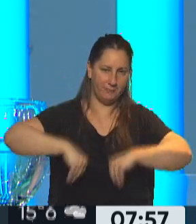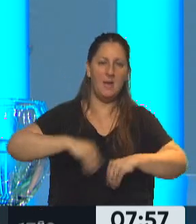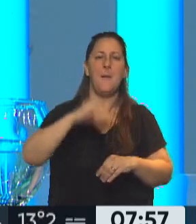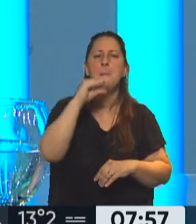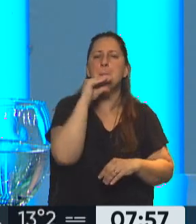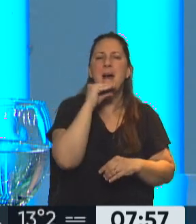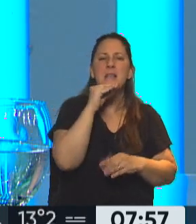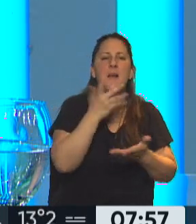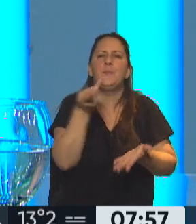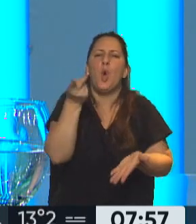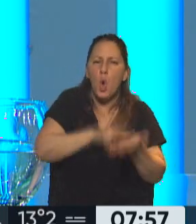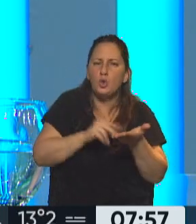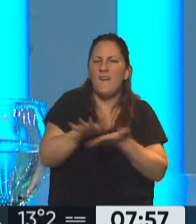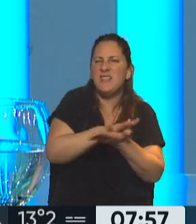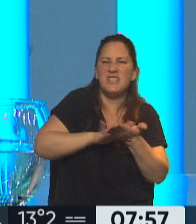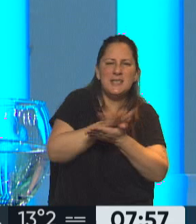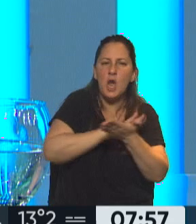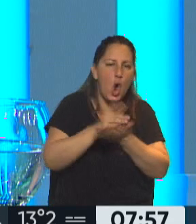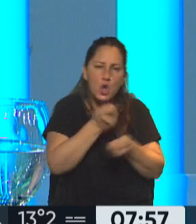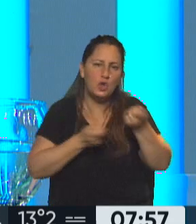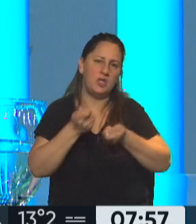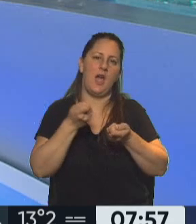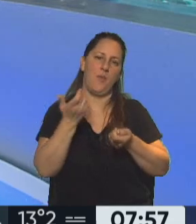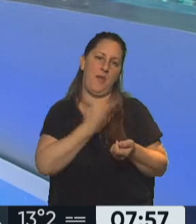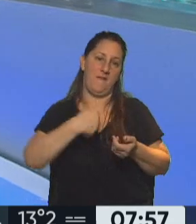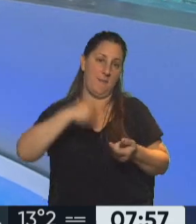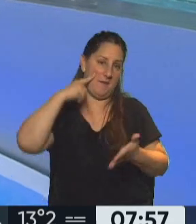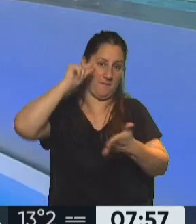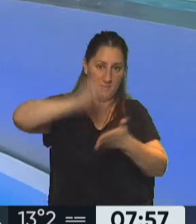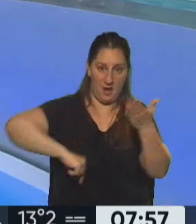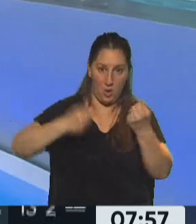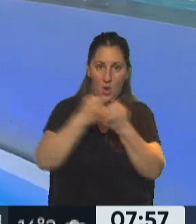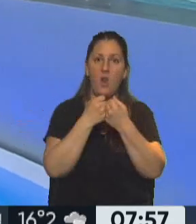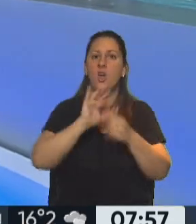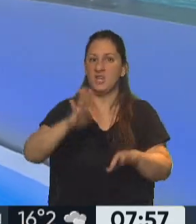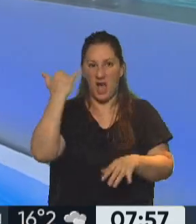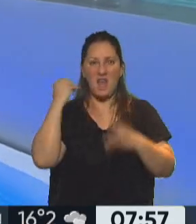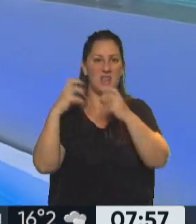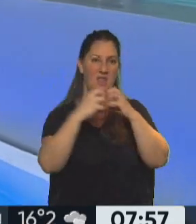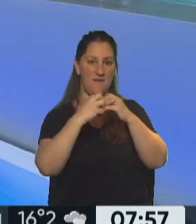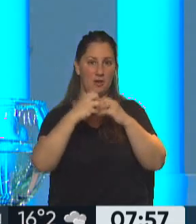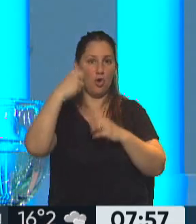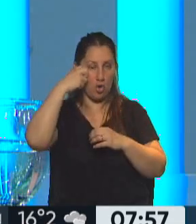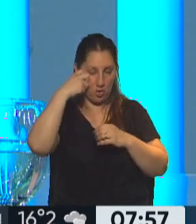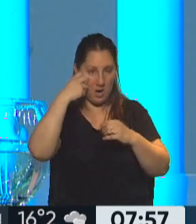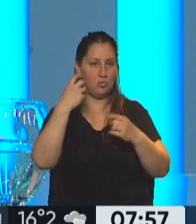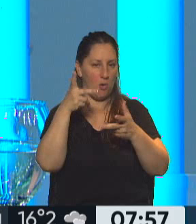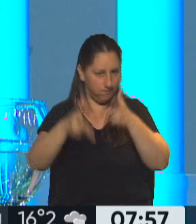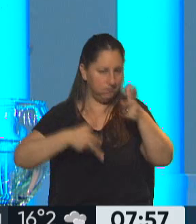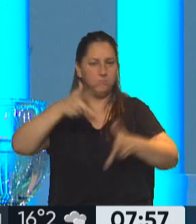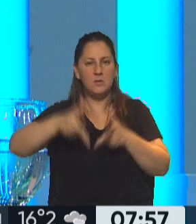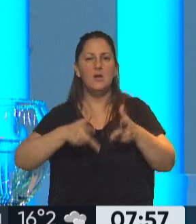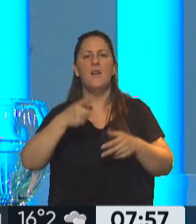masa es renegociar el acuerdo que se firmó y que recordemos pasó por el Congreso Nacional con mucho ruido además porque